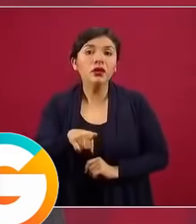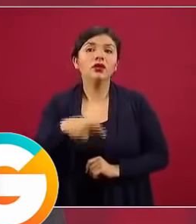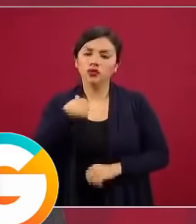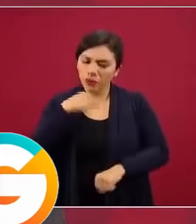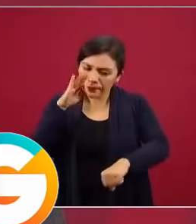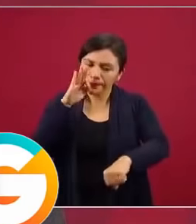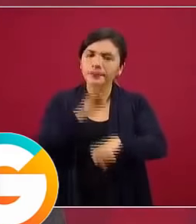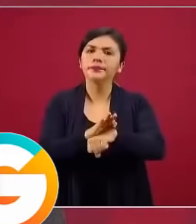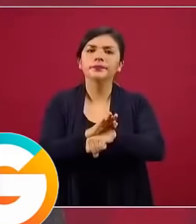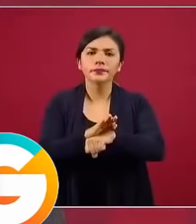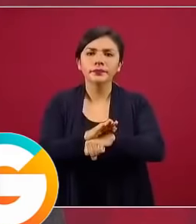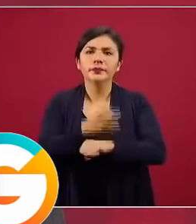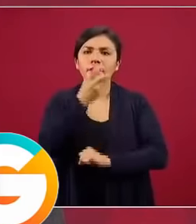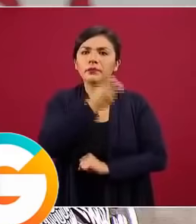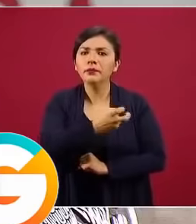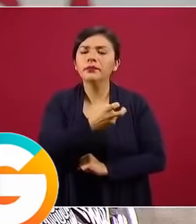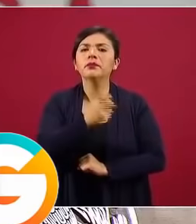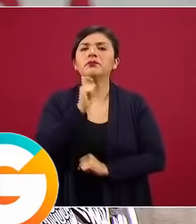defender